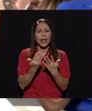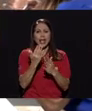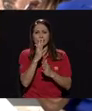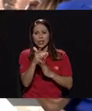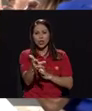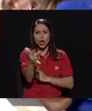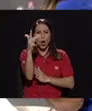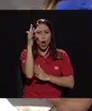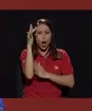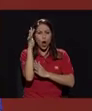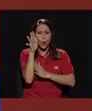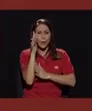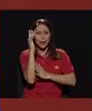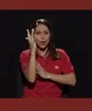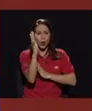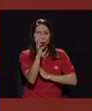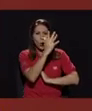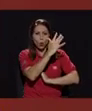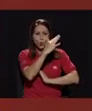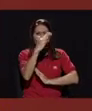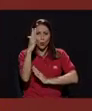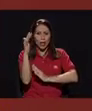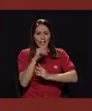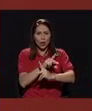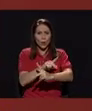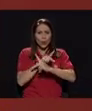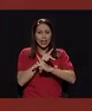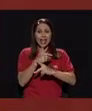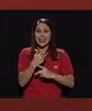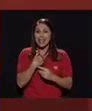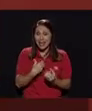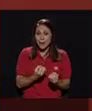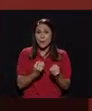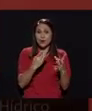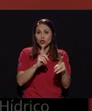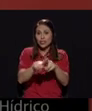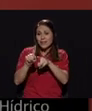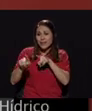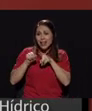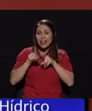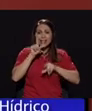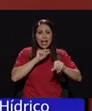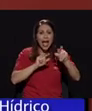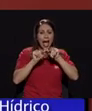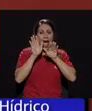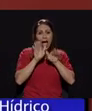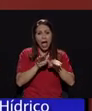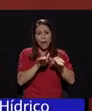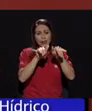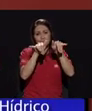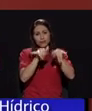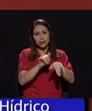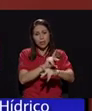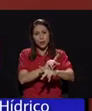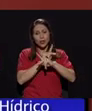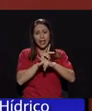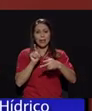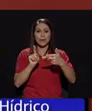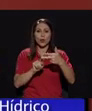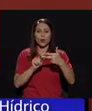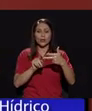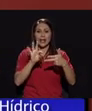trópico que lo protege, tiene una gran cantidad de especies también que anidan, que se protegen. Luego